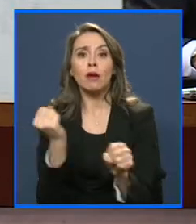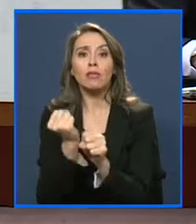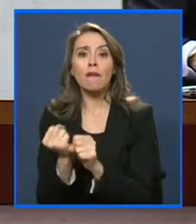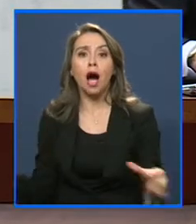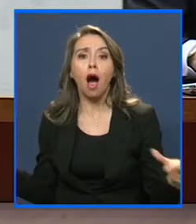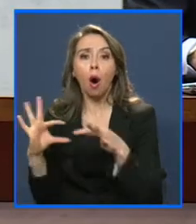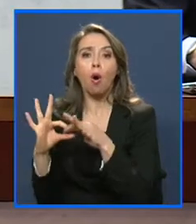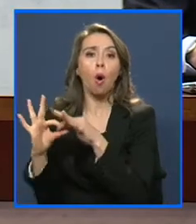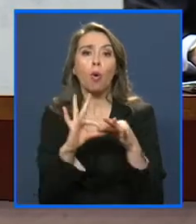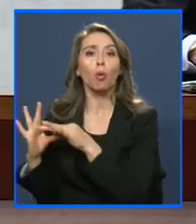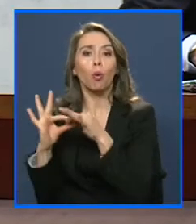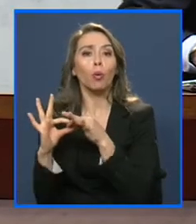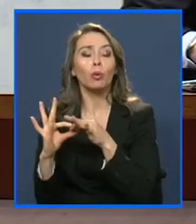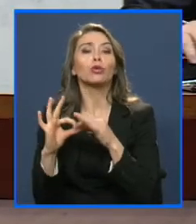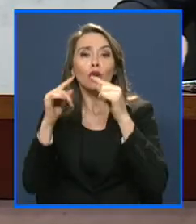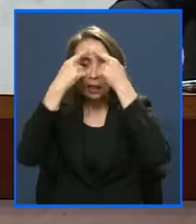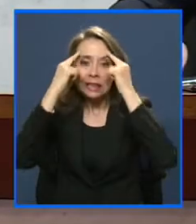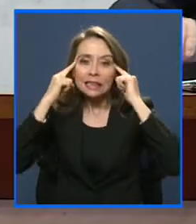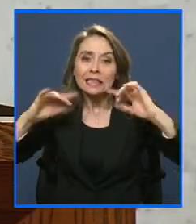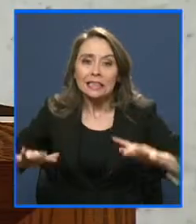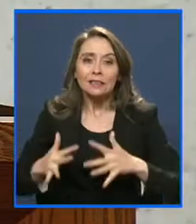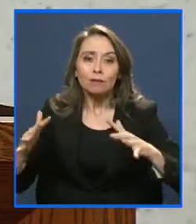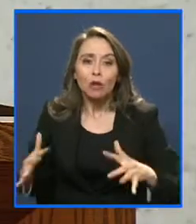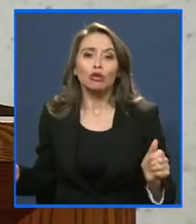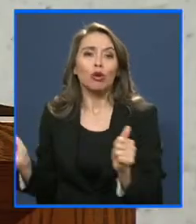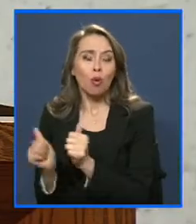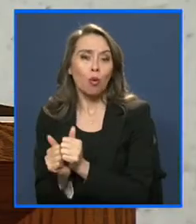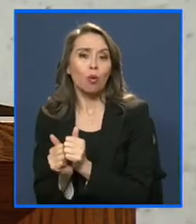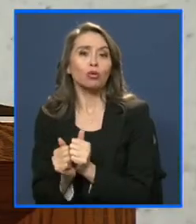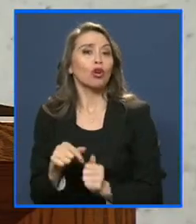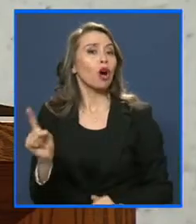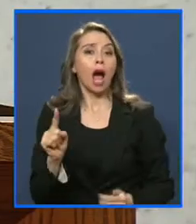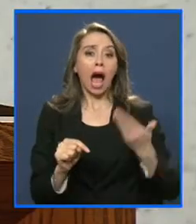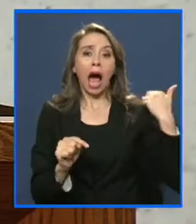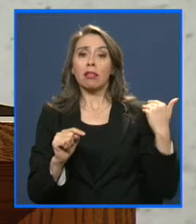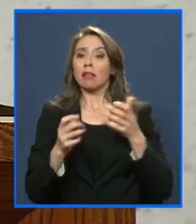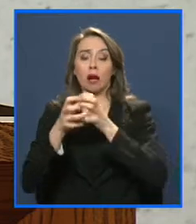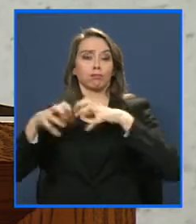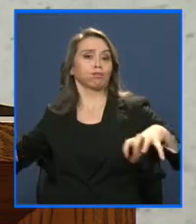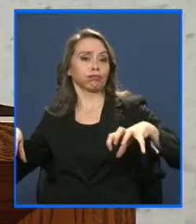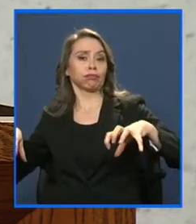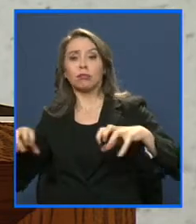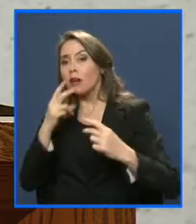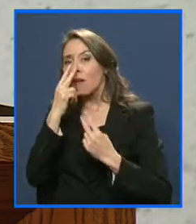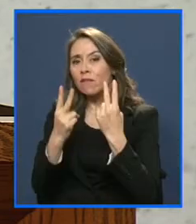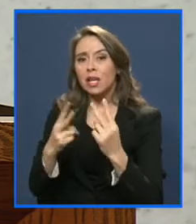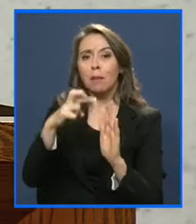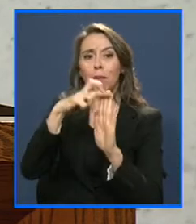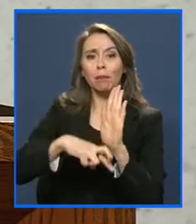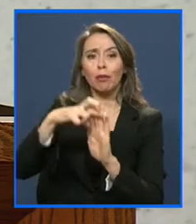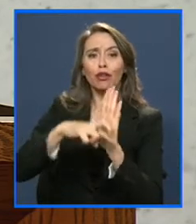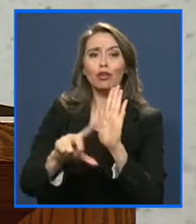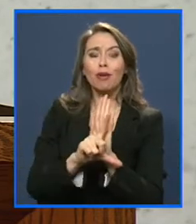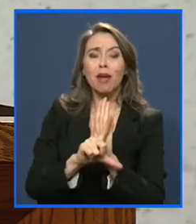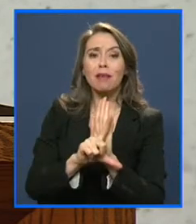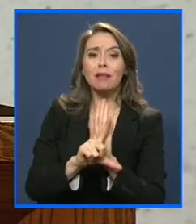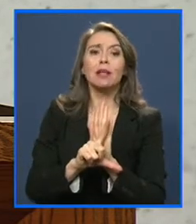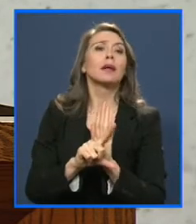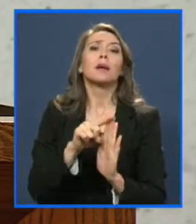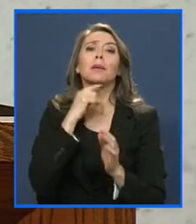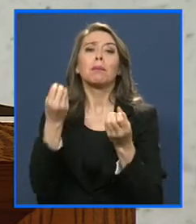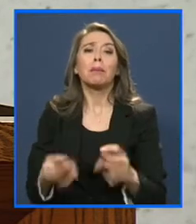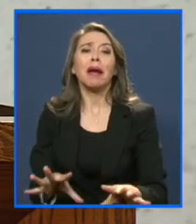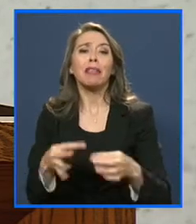deberíamos concentrar los esfuerzos conjuntos porque cuando esto no ha ocurrido hemos apreciado proyectos que han perdido la oportunidad